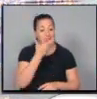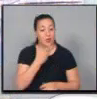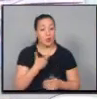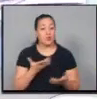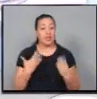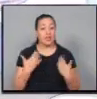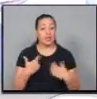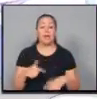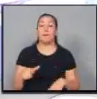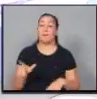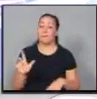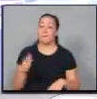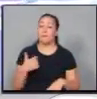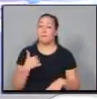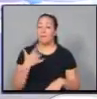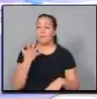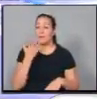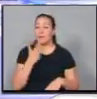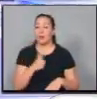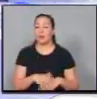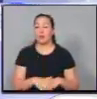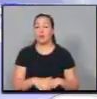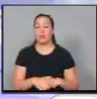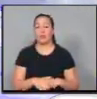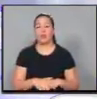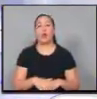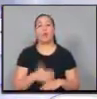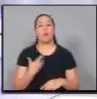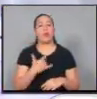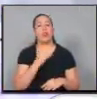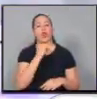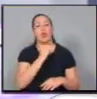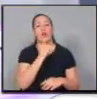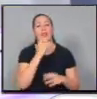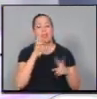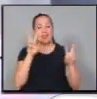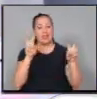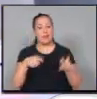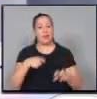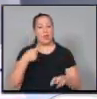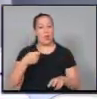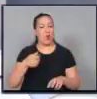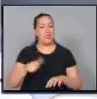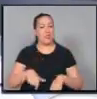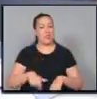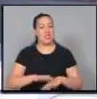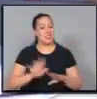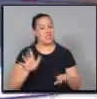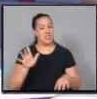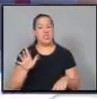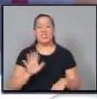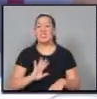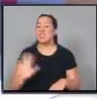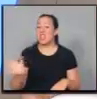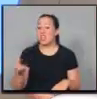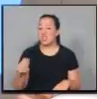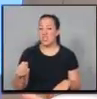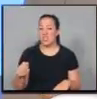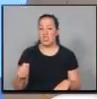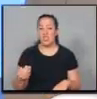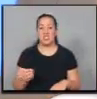prefiero me gusta el calor. ¿Puedo hacerte un comentario sobre el tema de las cuotas? Sí. Ya está. Ya está, que ya estamos cocinados.